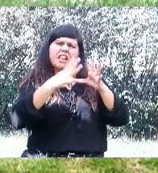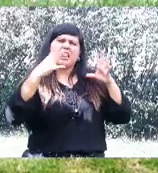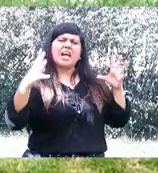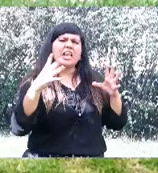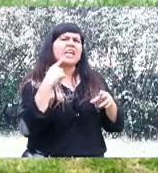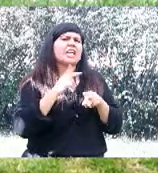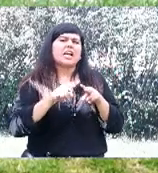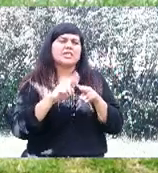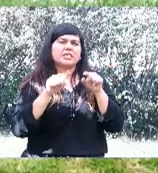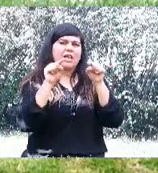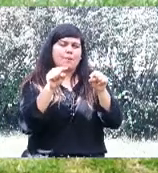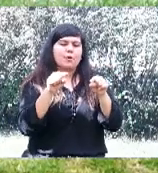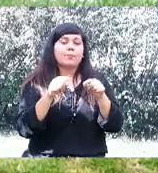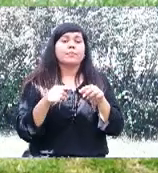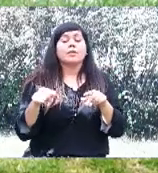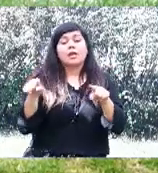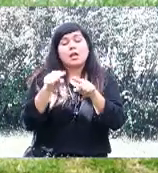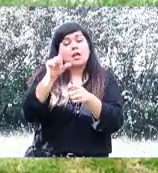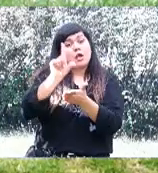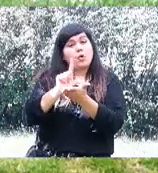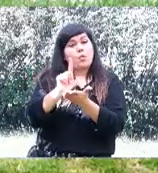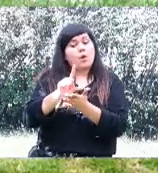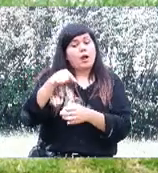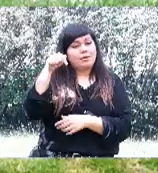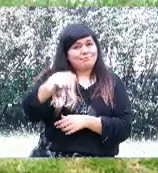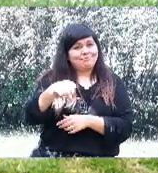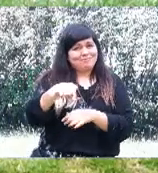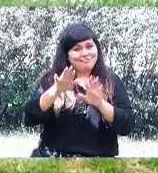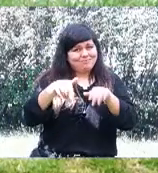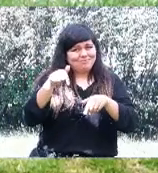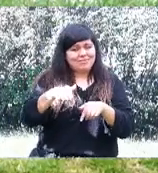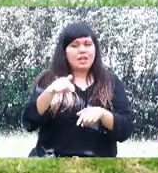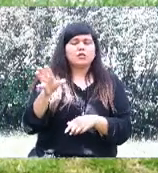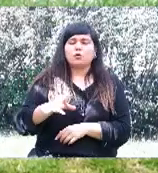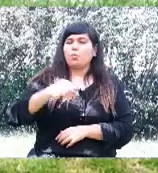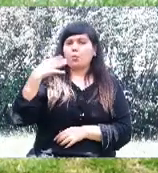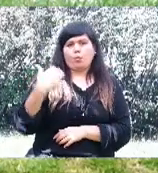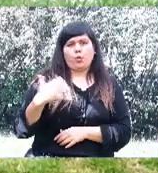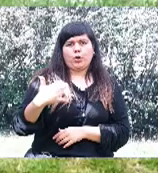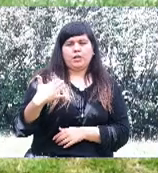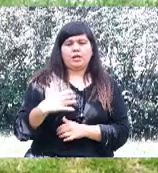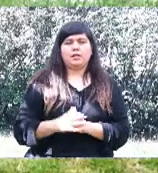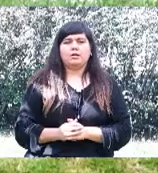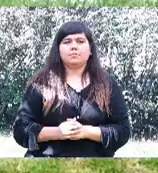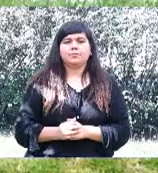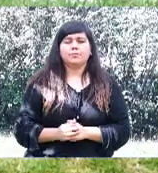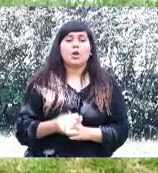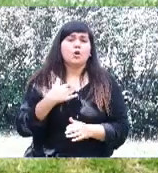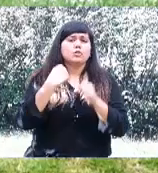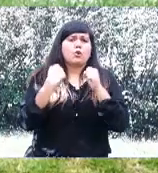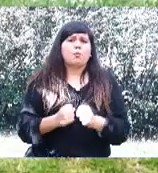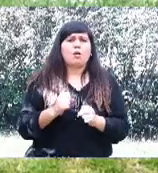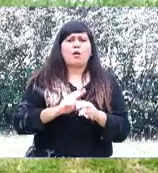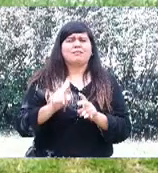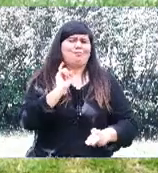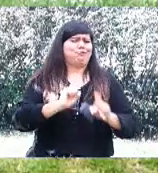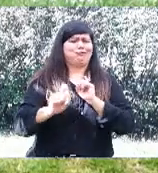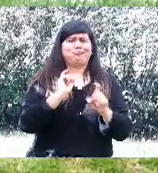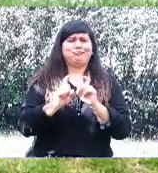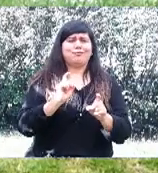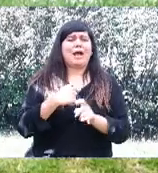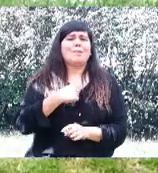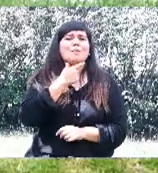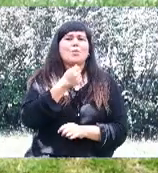e y espacios como este en particular creo que son que son muy relevantes e yo puedo hacer un montón de críticas acá me